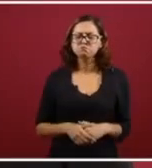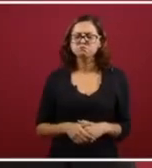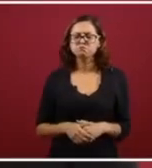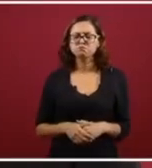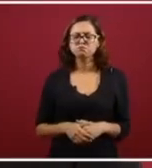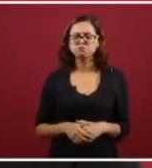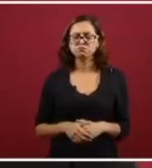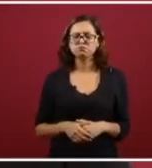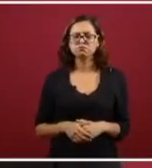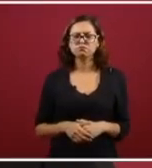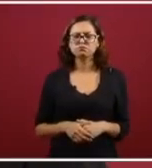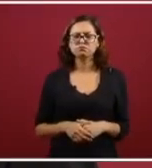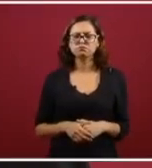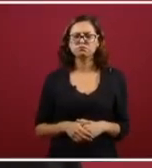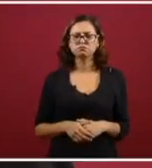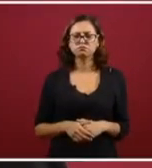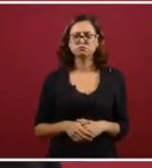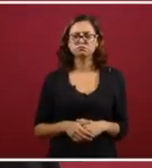con